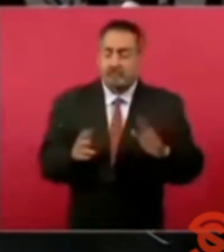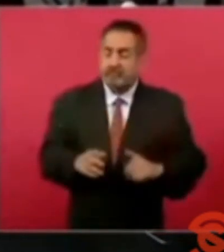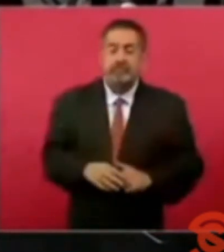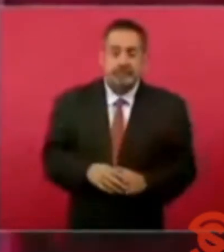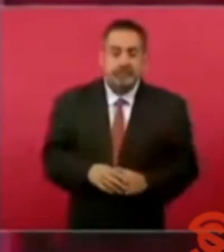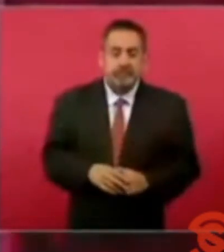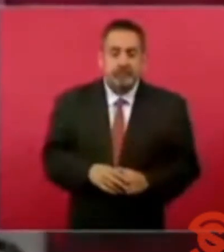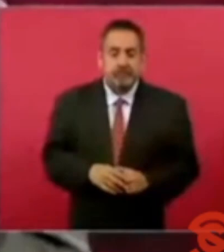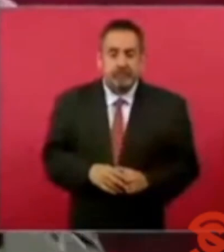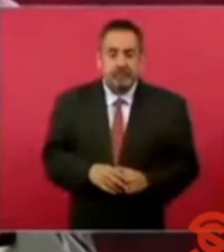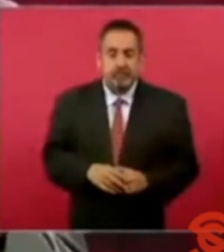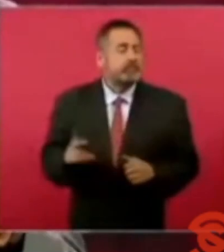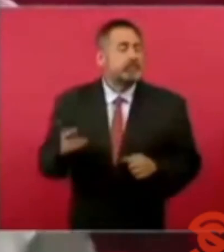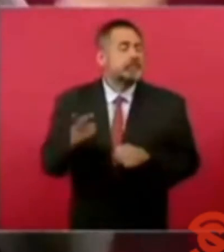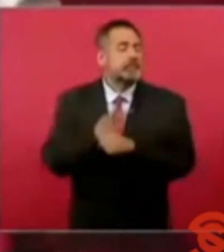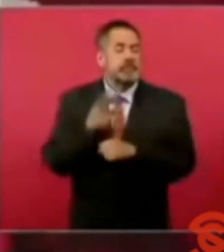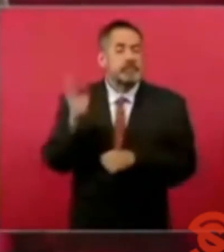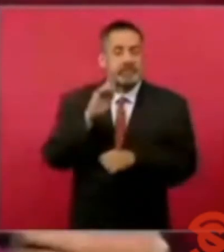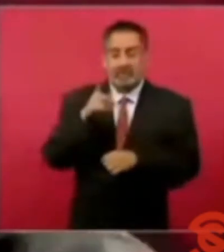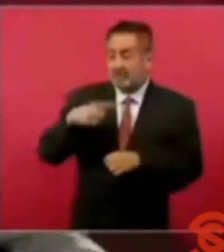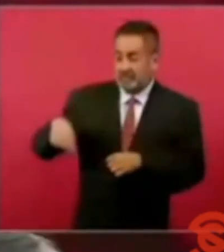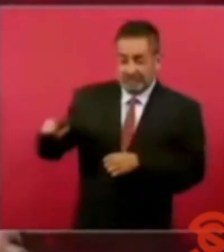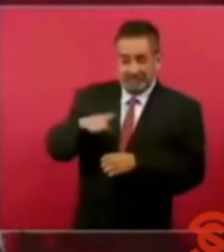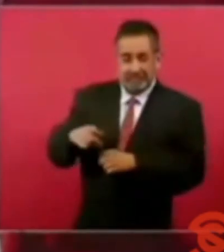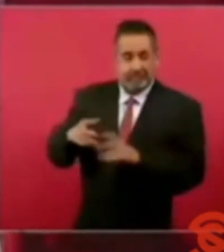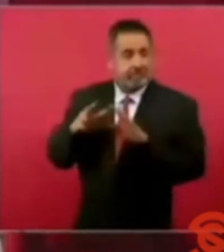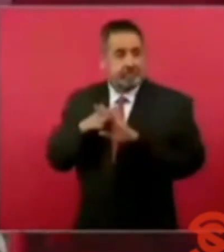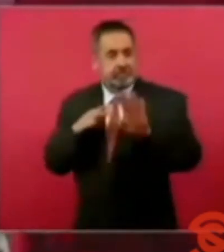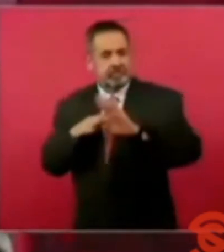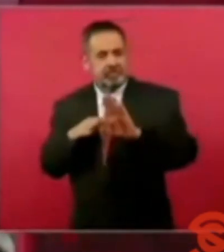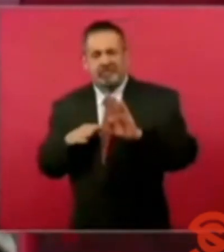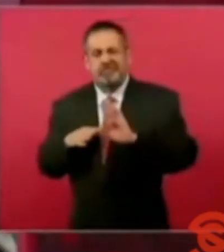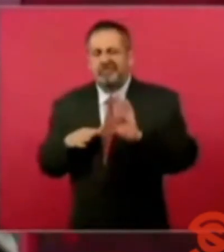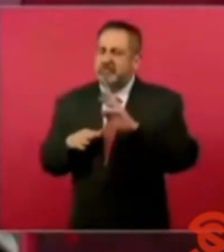¿Qué hubiese pasado si se quedaban aquí?